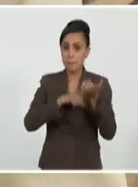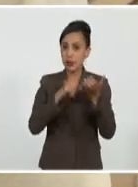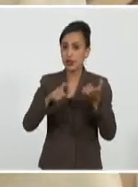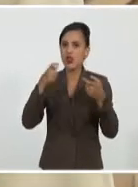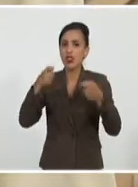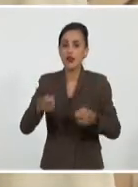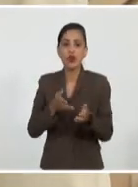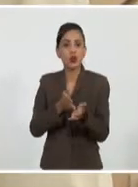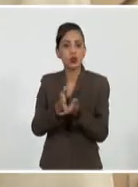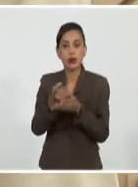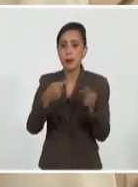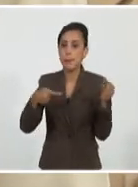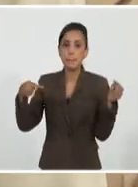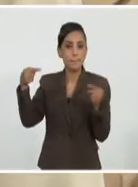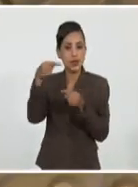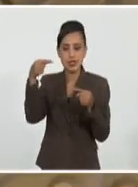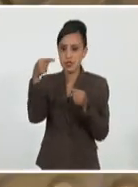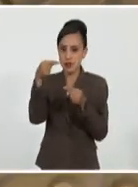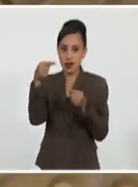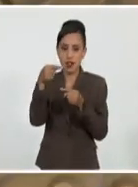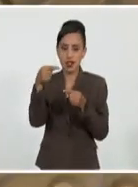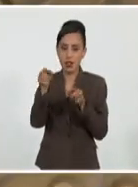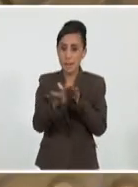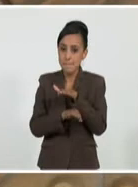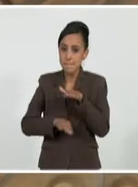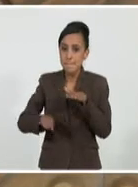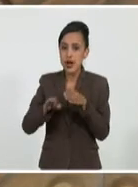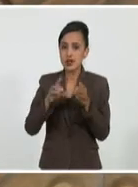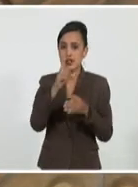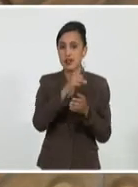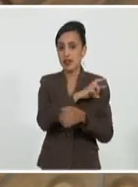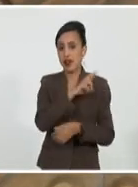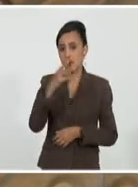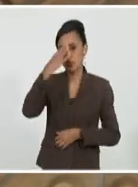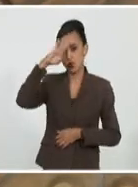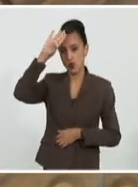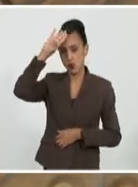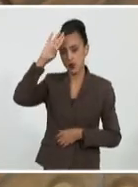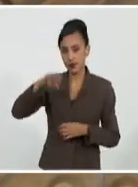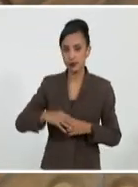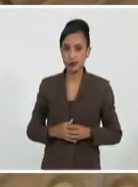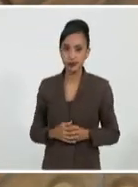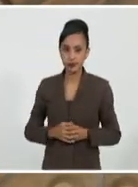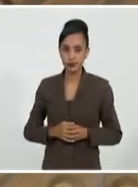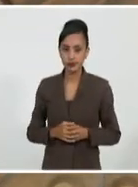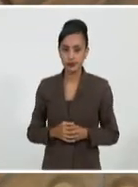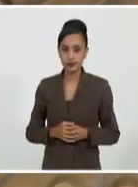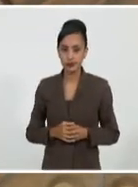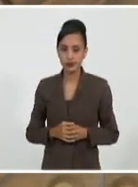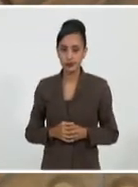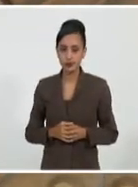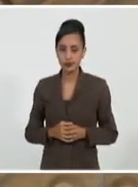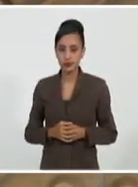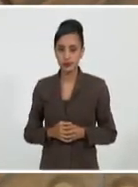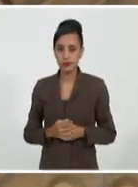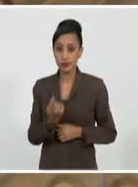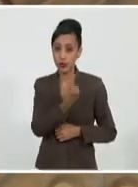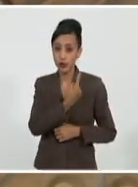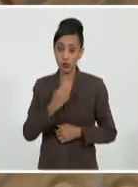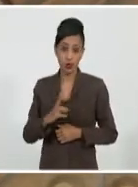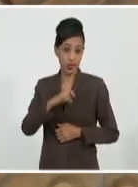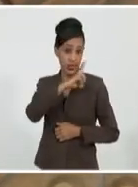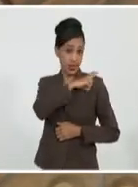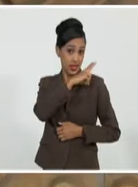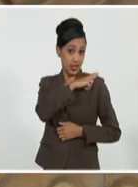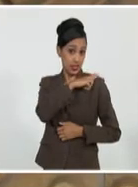siendo el principal pilar de la revolución. Que la política de cuadro es lo que siempre ha garantizado el relevo de la revolución. Nosotros los dirigentes administrativos también